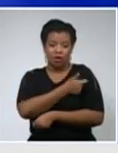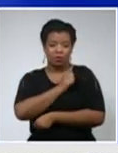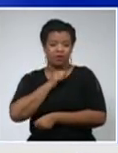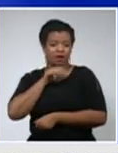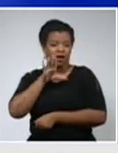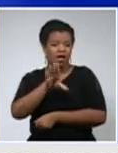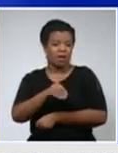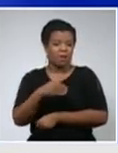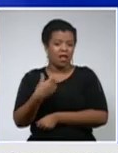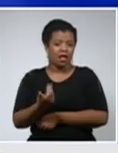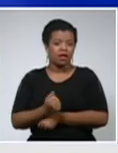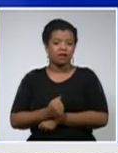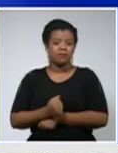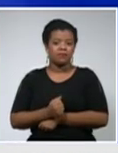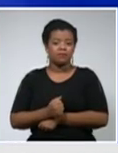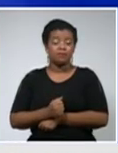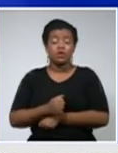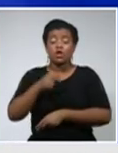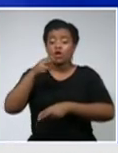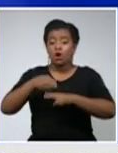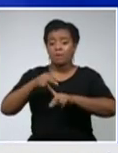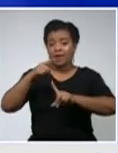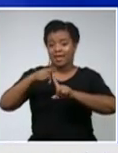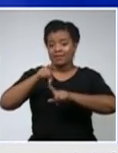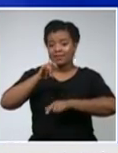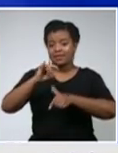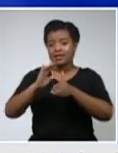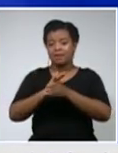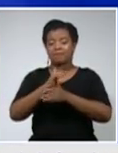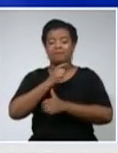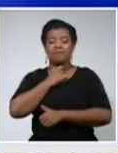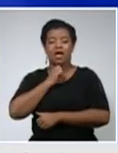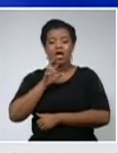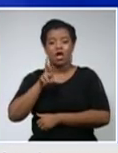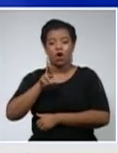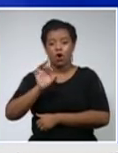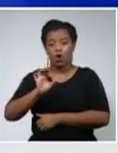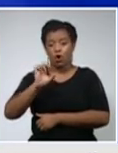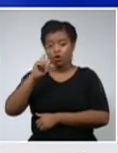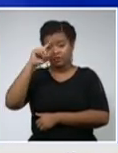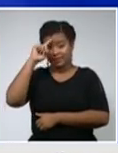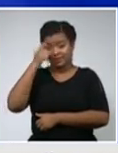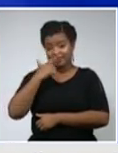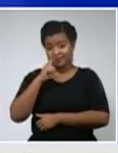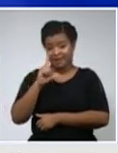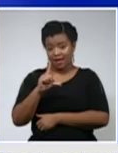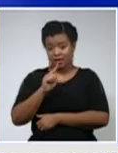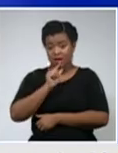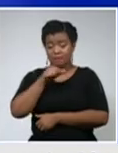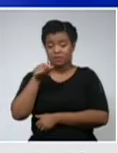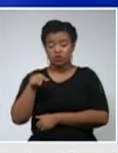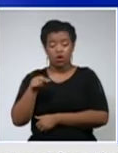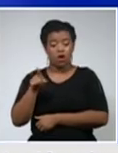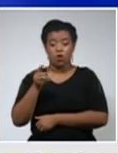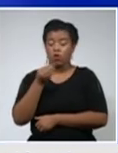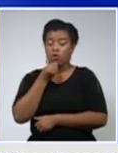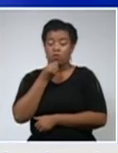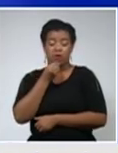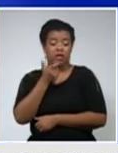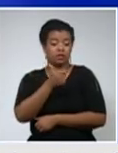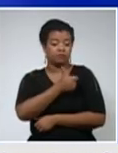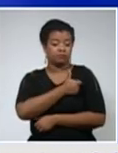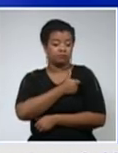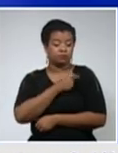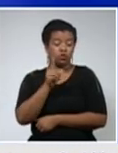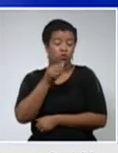del timerosal. Se ha explicado que aquellos que son alérgicos al timerosal no pueden participar